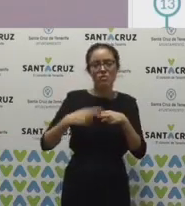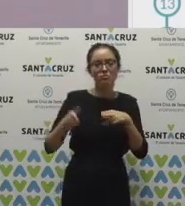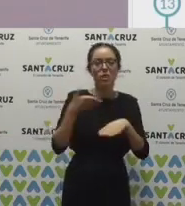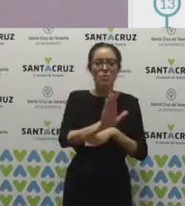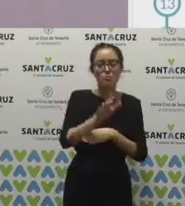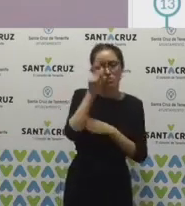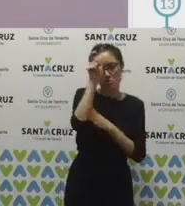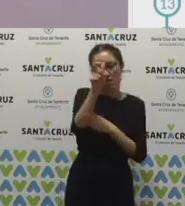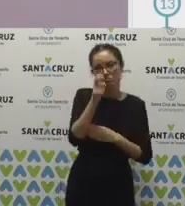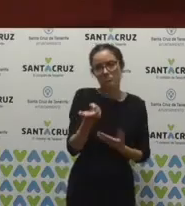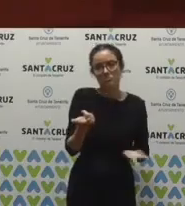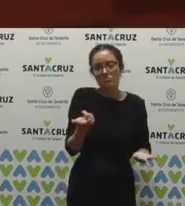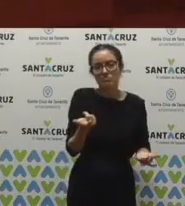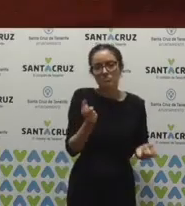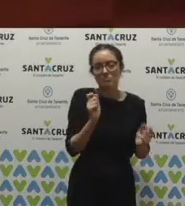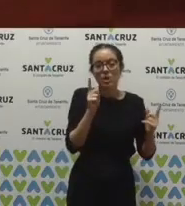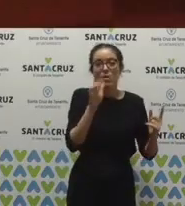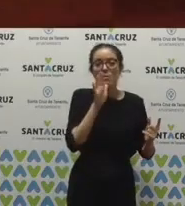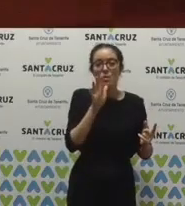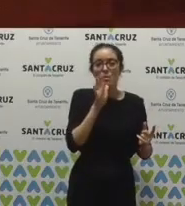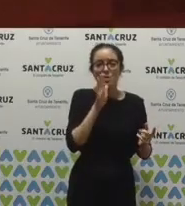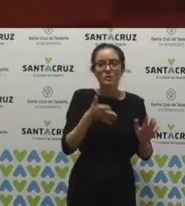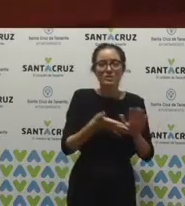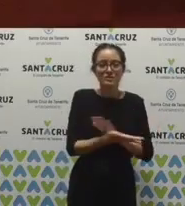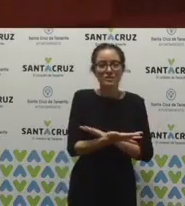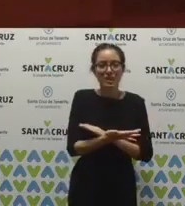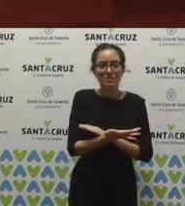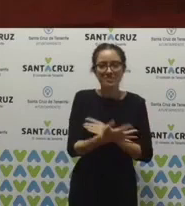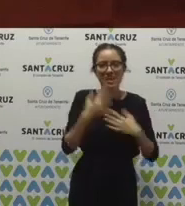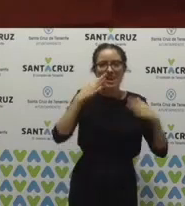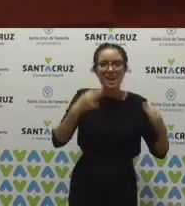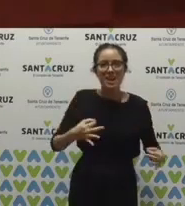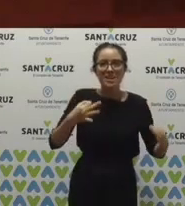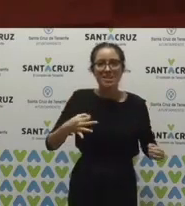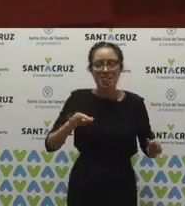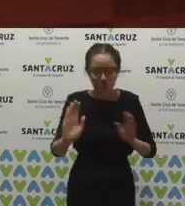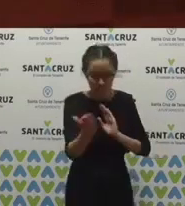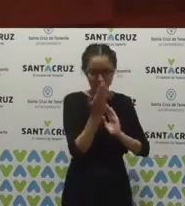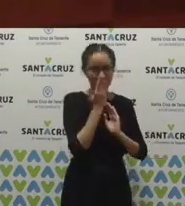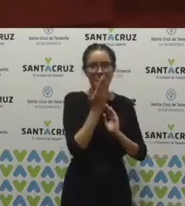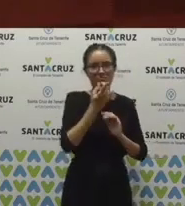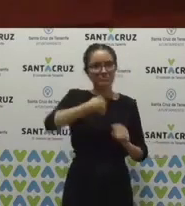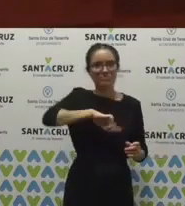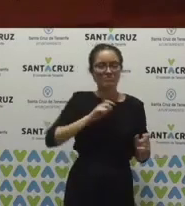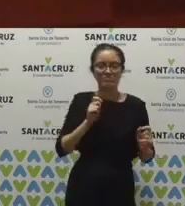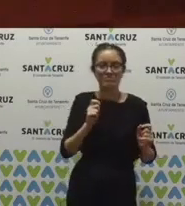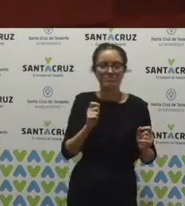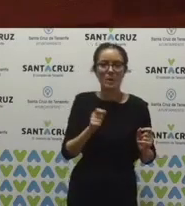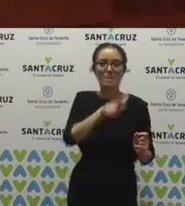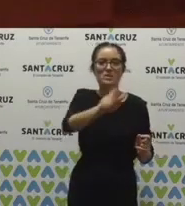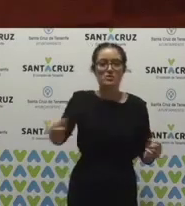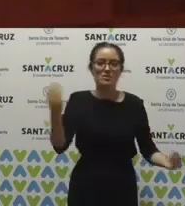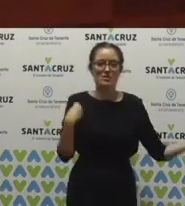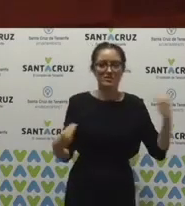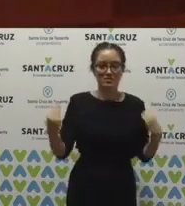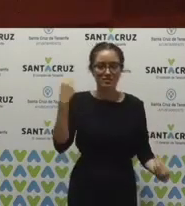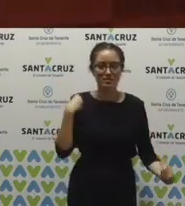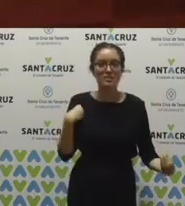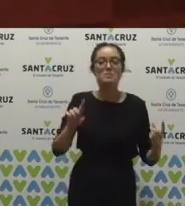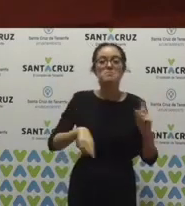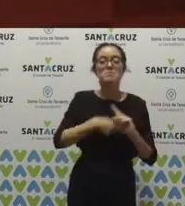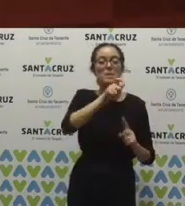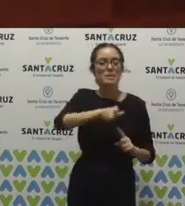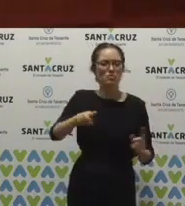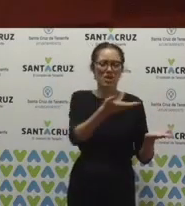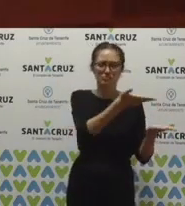porque la realidad no toca la puerta de los despachos además de una pandemia que deja miles de fallecidos